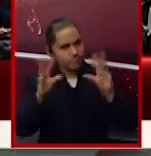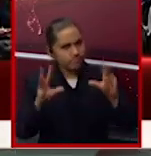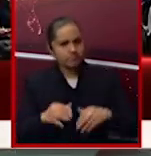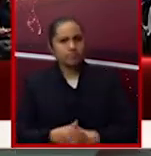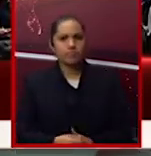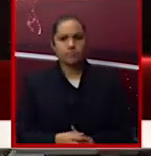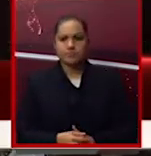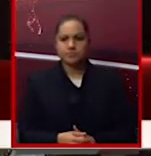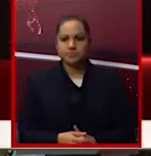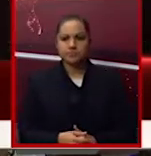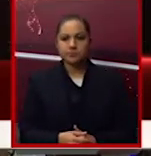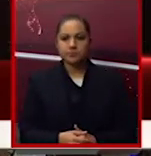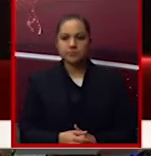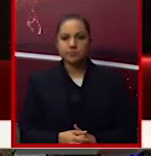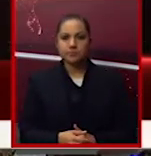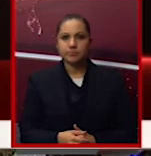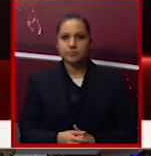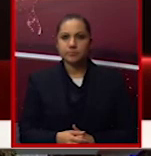Construir